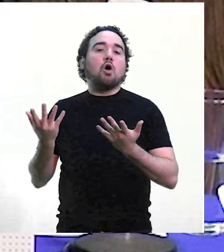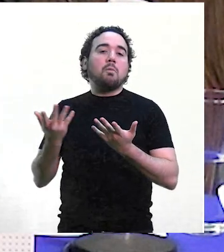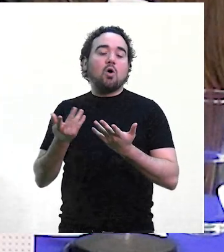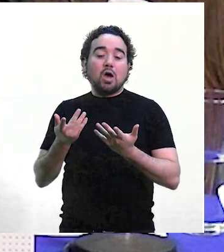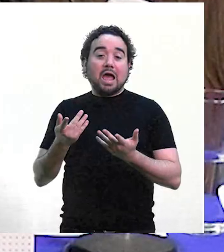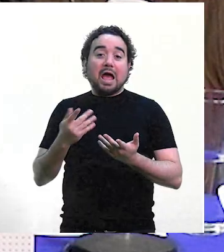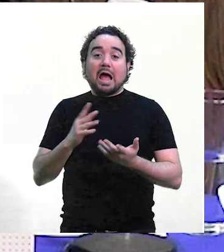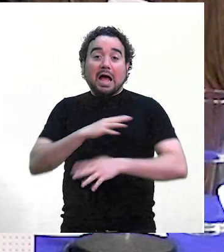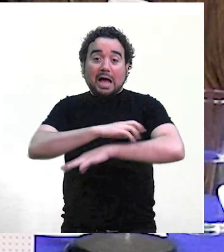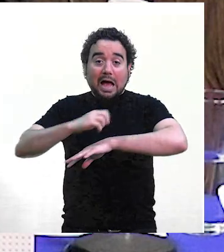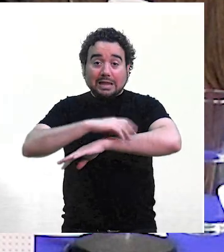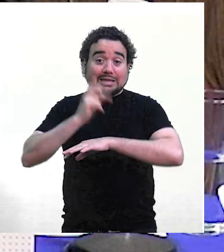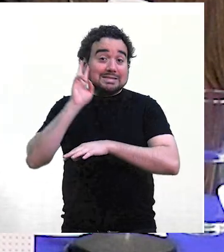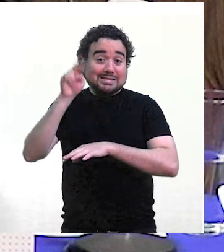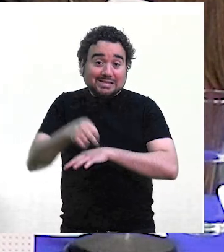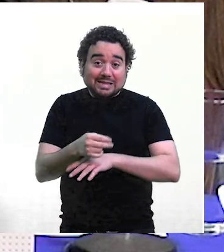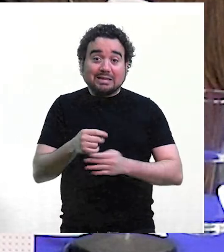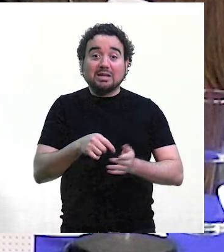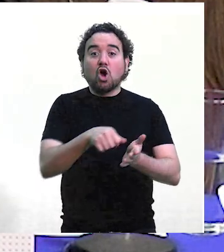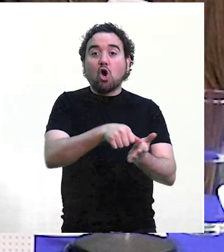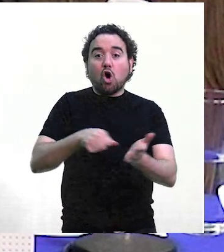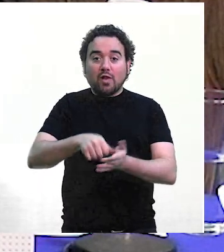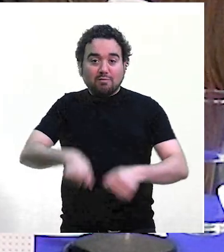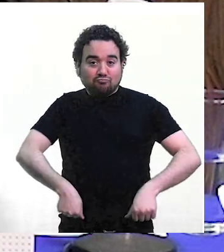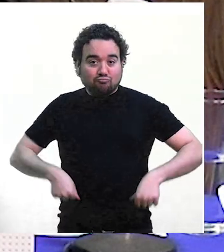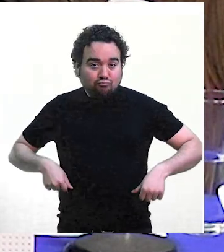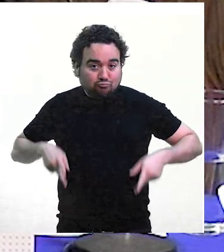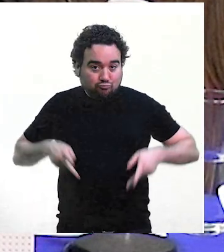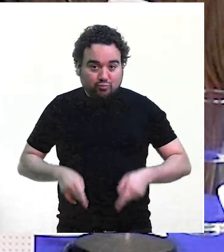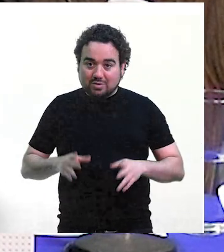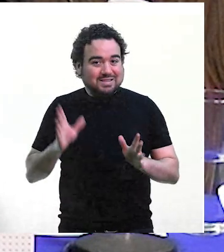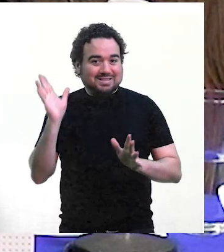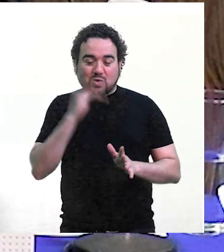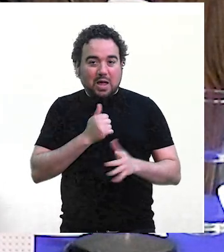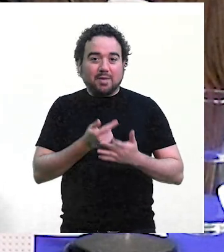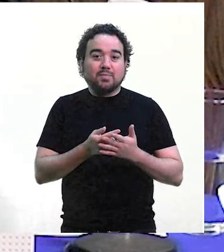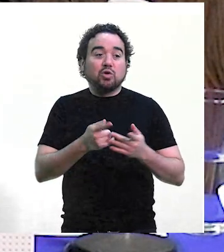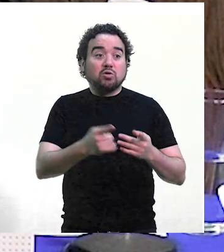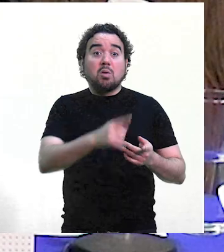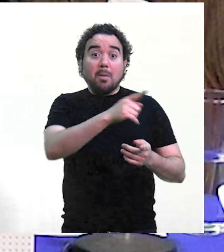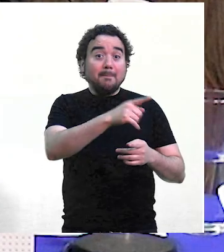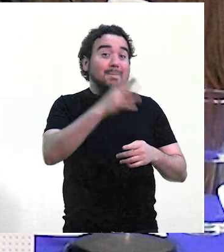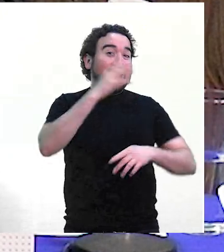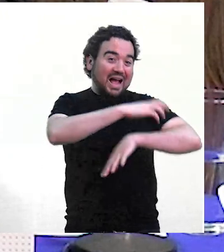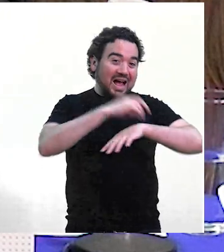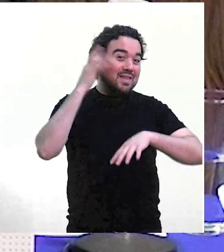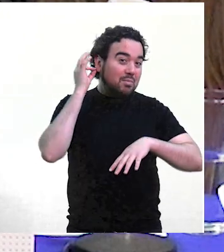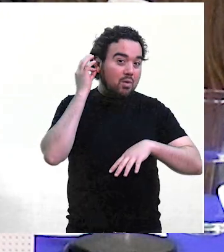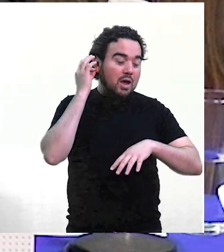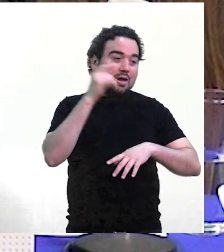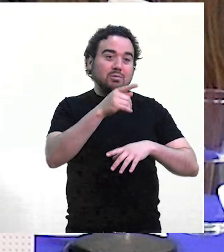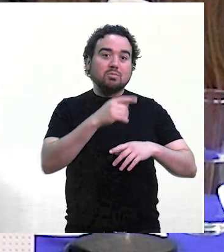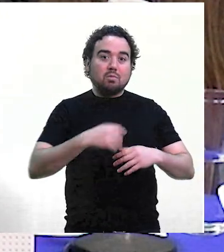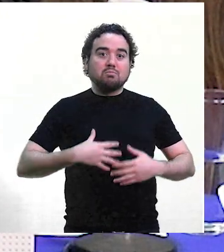gatita cada 6 meses se iba reproduciendo y a la vez sus hijas, y ella se seguía reproduciendo. Hicimos un diagrama en la pizarra y un estudiante